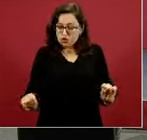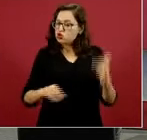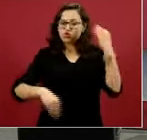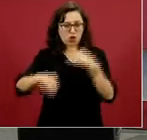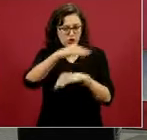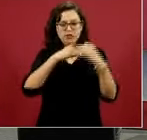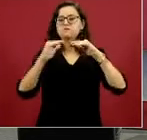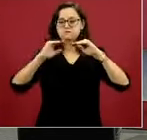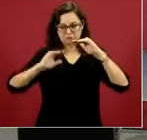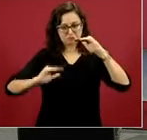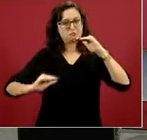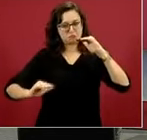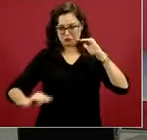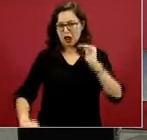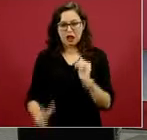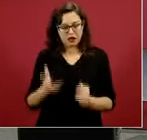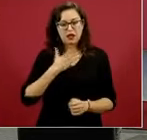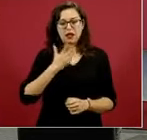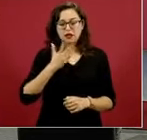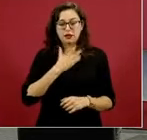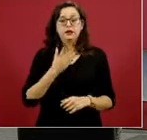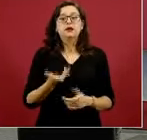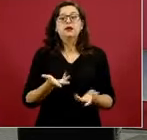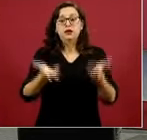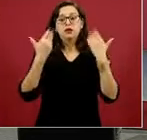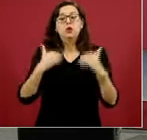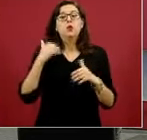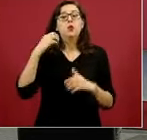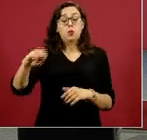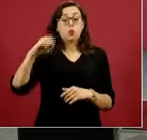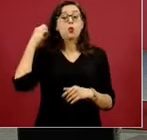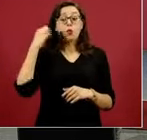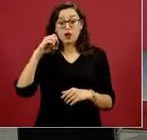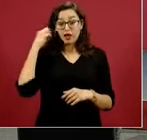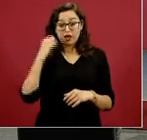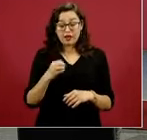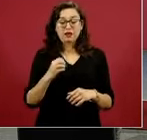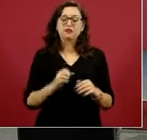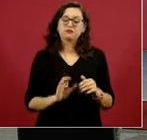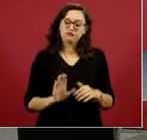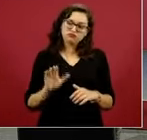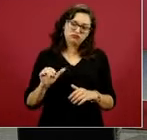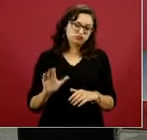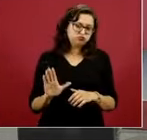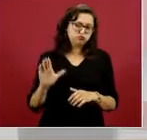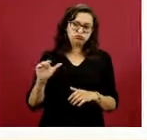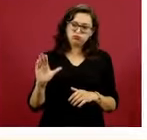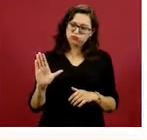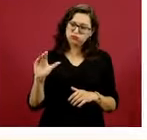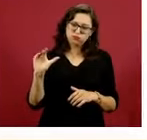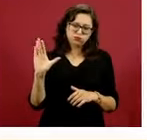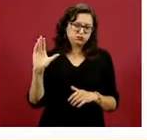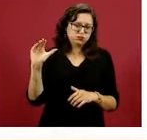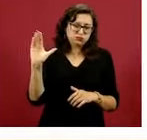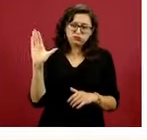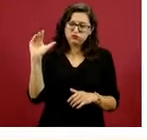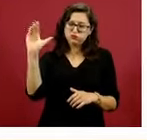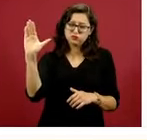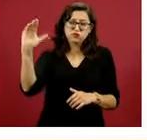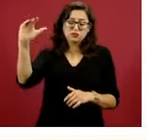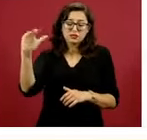el caso de Oaxaca tenemos una curva similar que tardó tiempo, más lentamente, hasta subir hasta su ACME, hasta el punto más alto